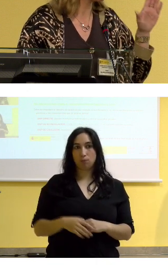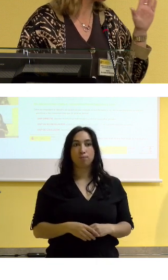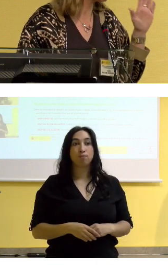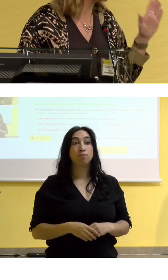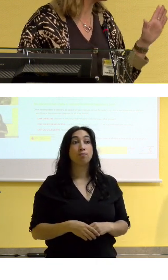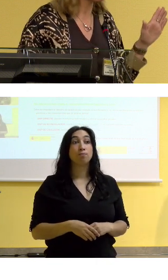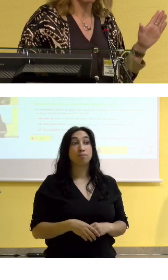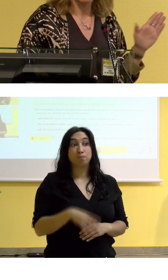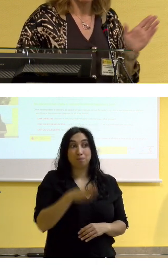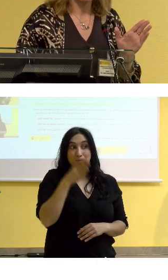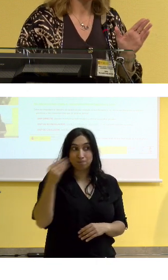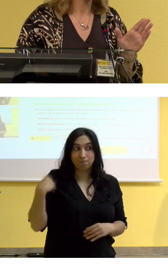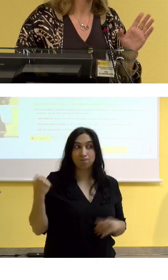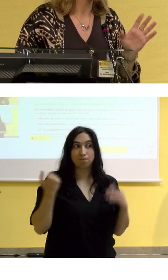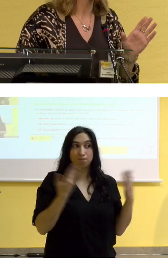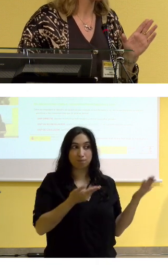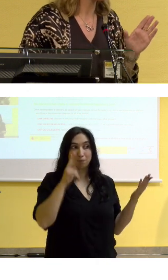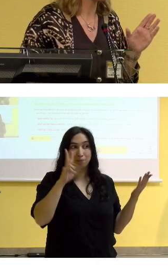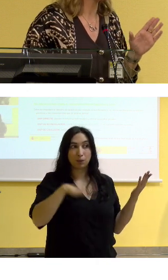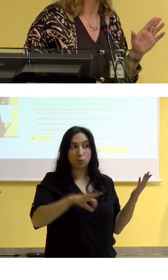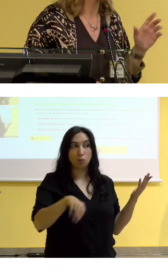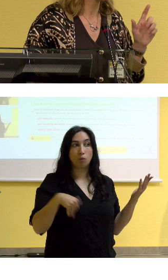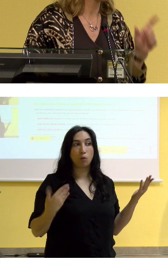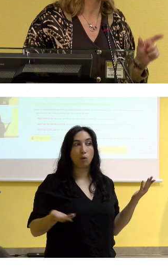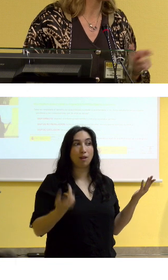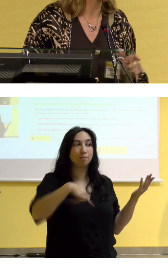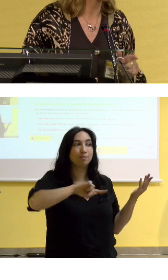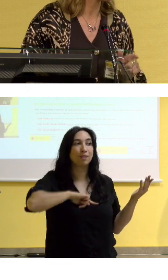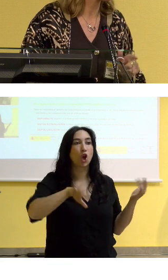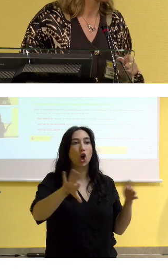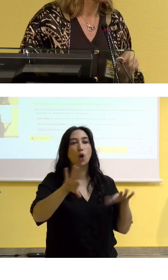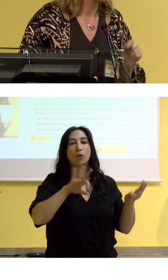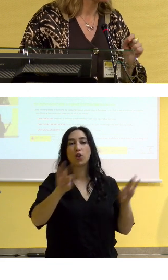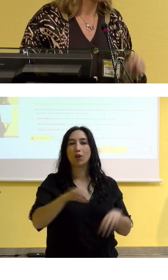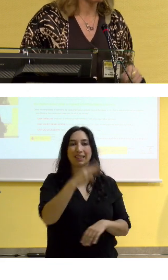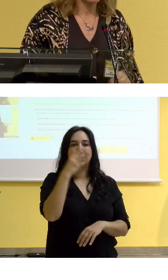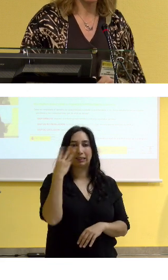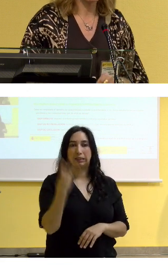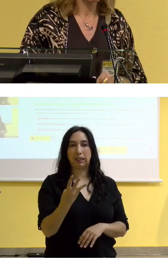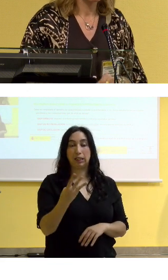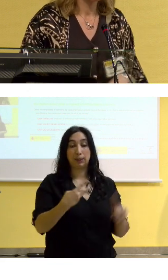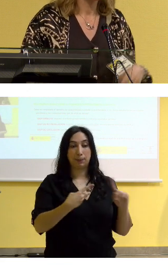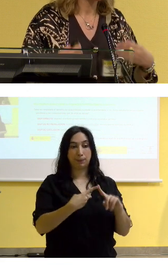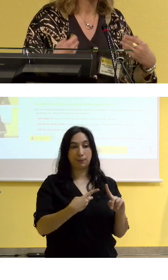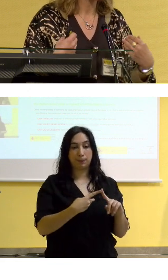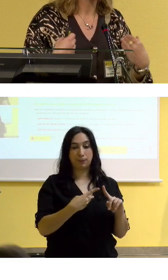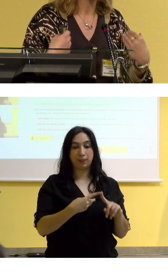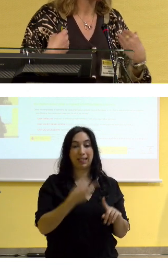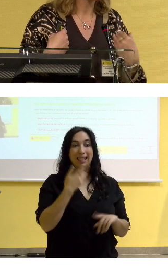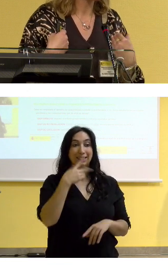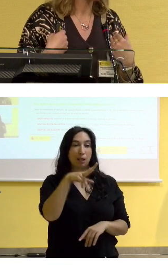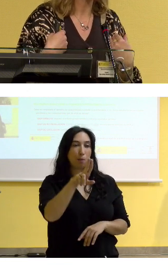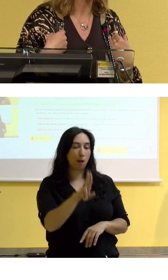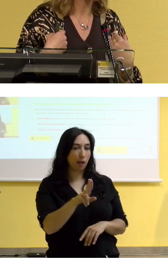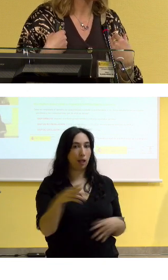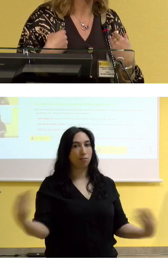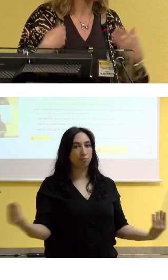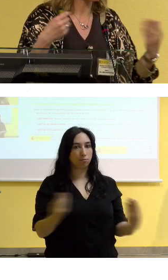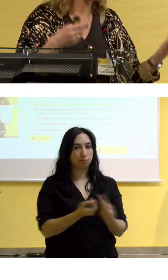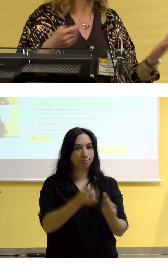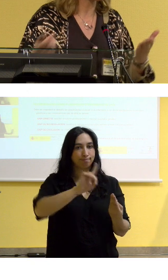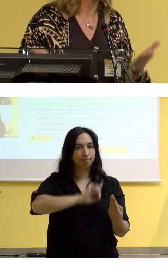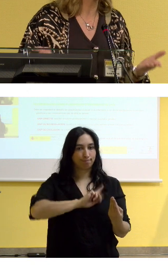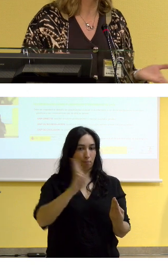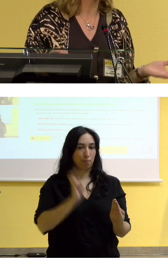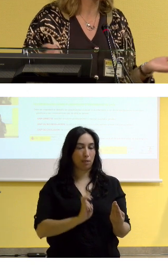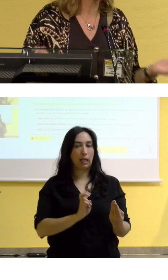este planteamiento, vais a ver que nosotros tenemos 3 opciones. Lo primero es, si una pareja viene con nosotros y conoce ya